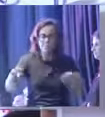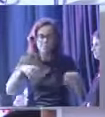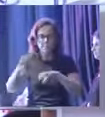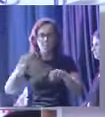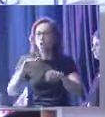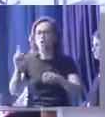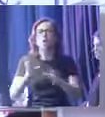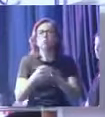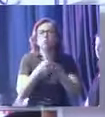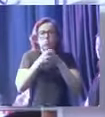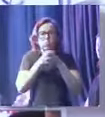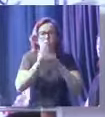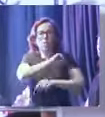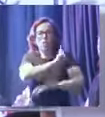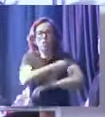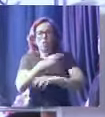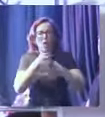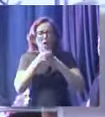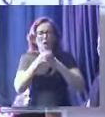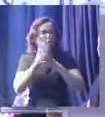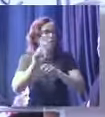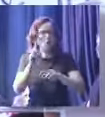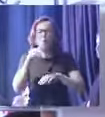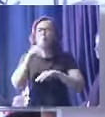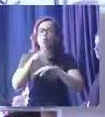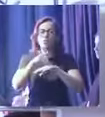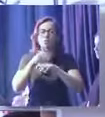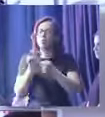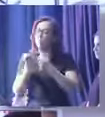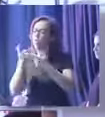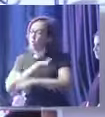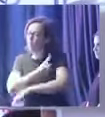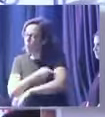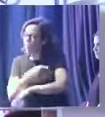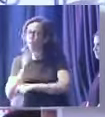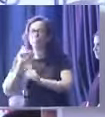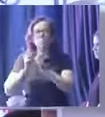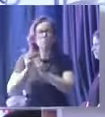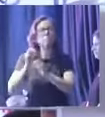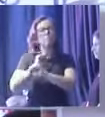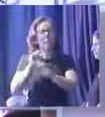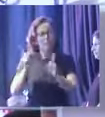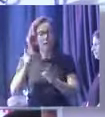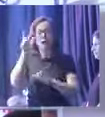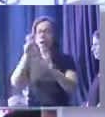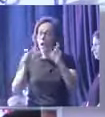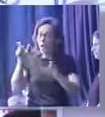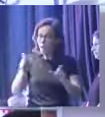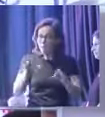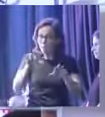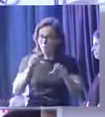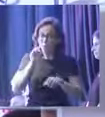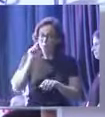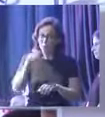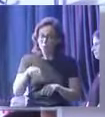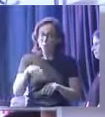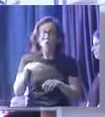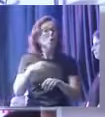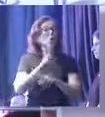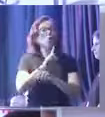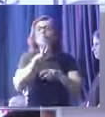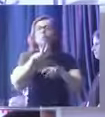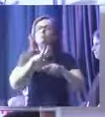se empodera a los municipios y no se empodera a los ciudadanos. Pero las ciudadanas y los ciudadanos no se pueden